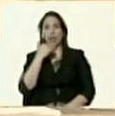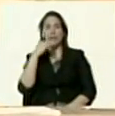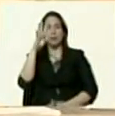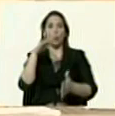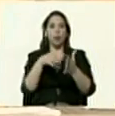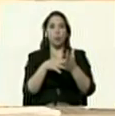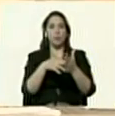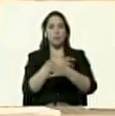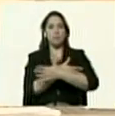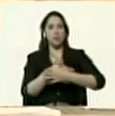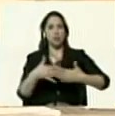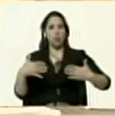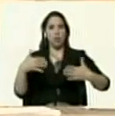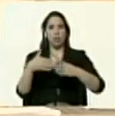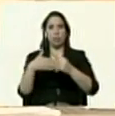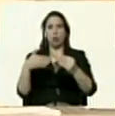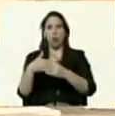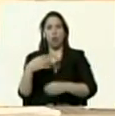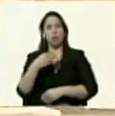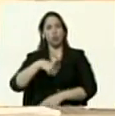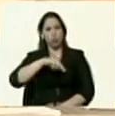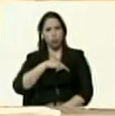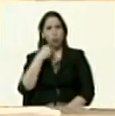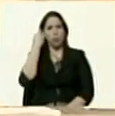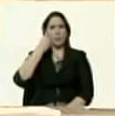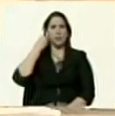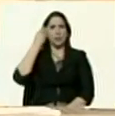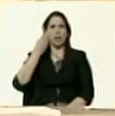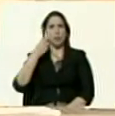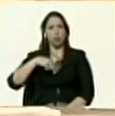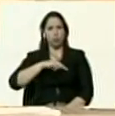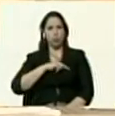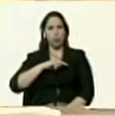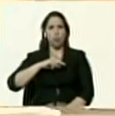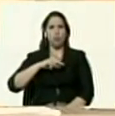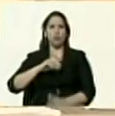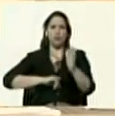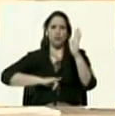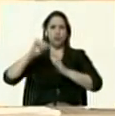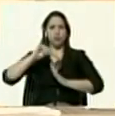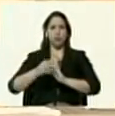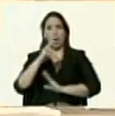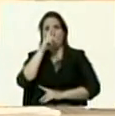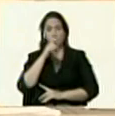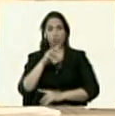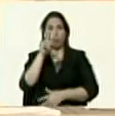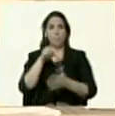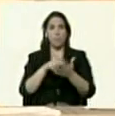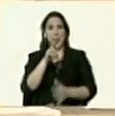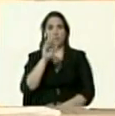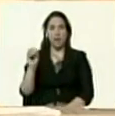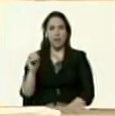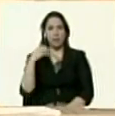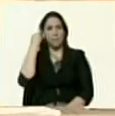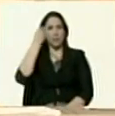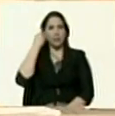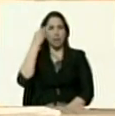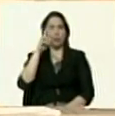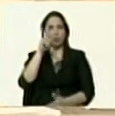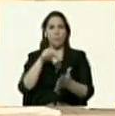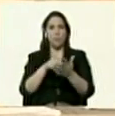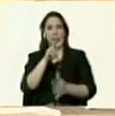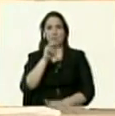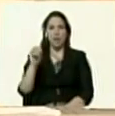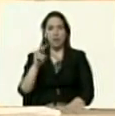4.000 millones de dólares. Nosotros creemos que podemos duplicar eso, llevarlo a 8.000 millones para el año 2020. Y pensando en el 2020,